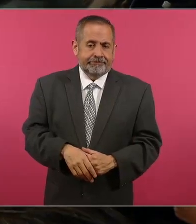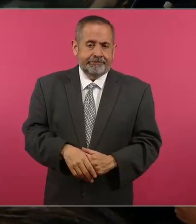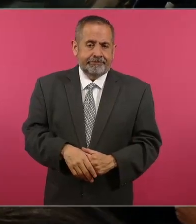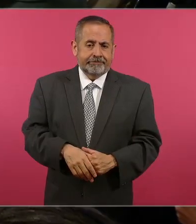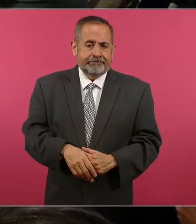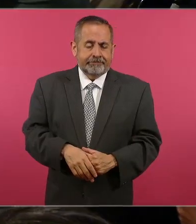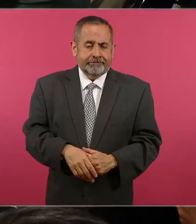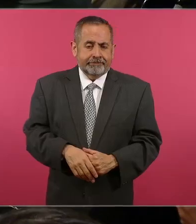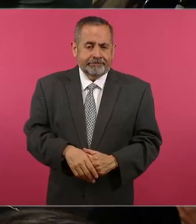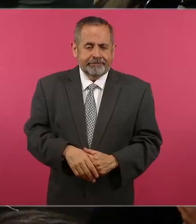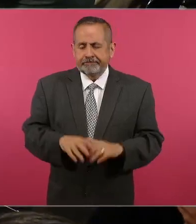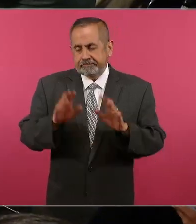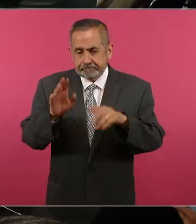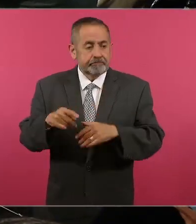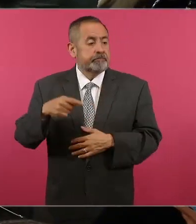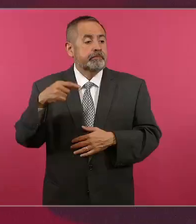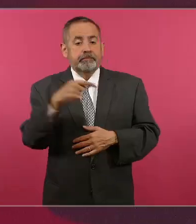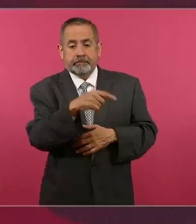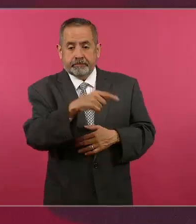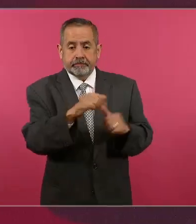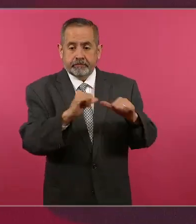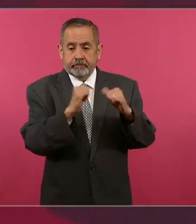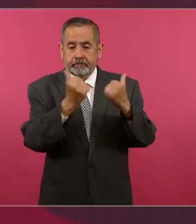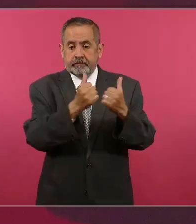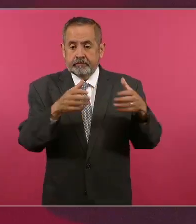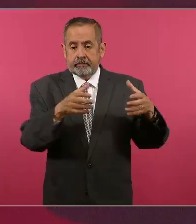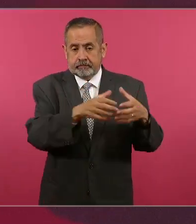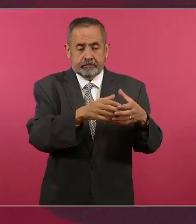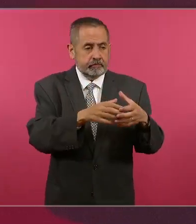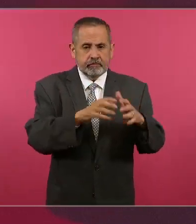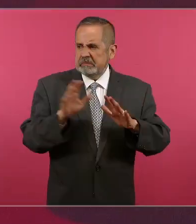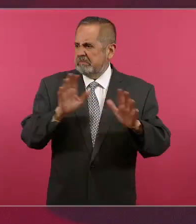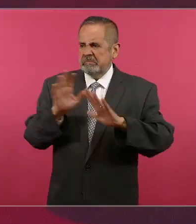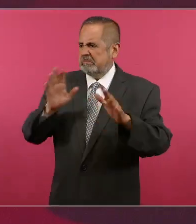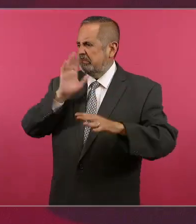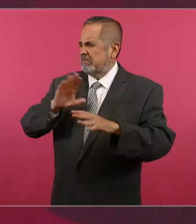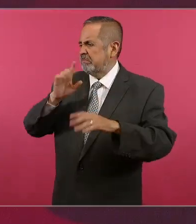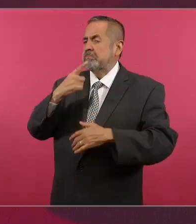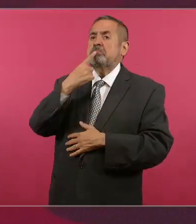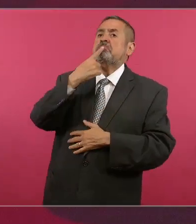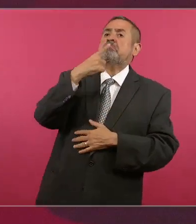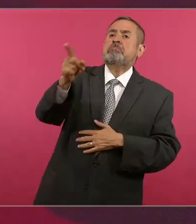Bueno, esta asociación se ampara también,